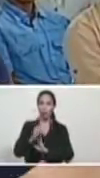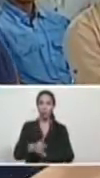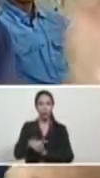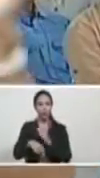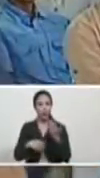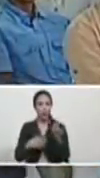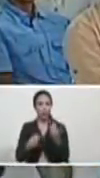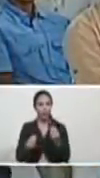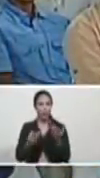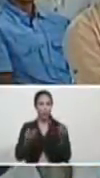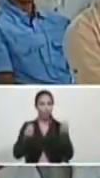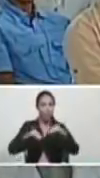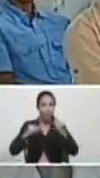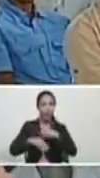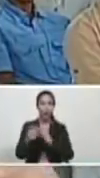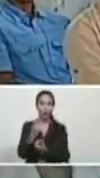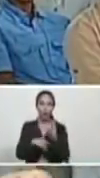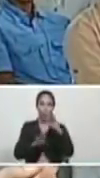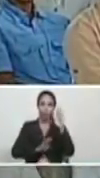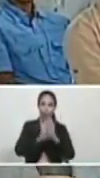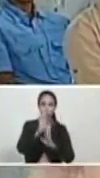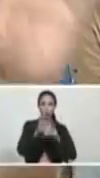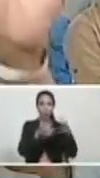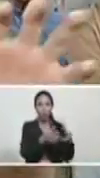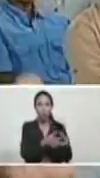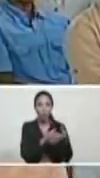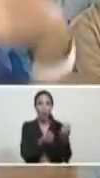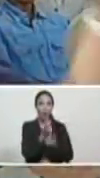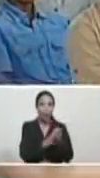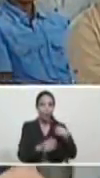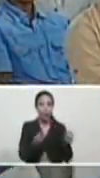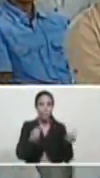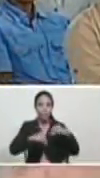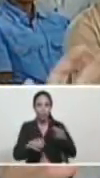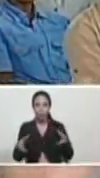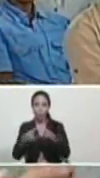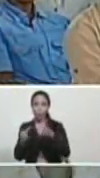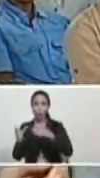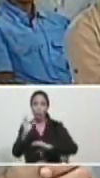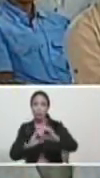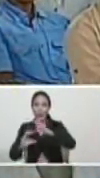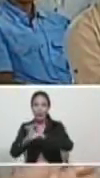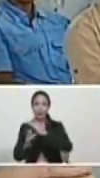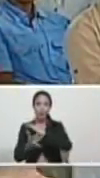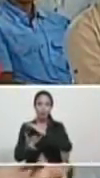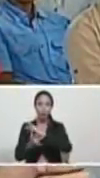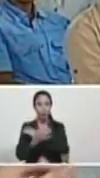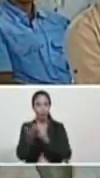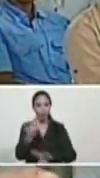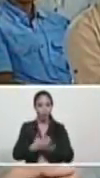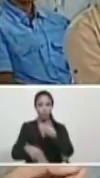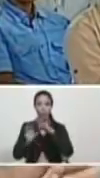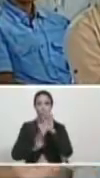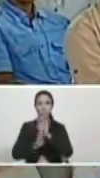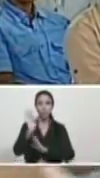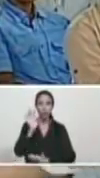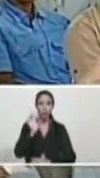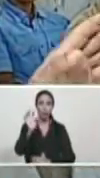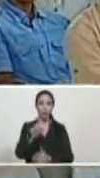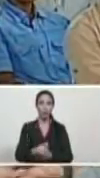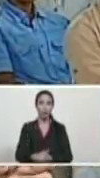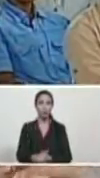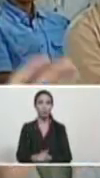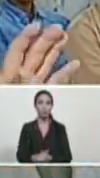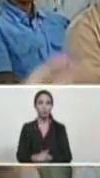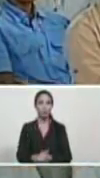confluyendo el sector económico y el sector ciencia y tecnología, sector confluyendo para satisfacer las necesidades del pueblo. Todo